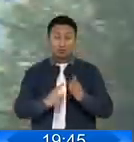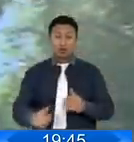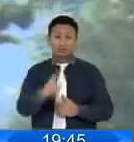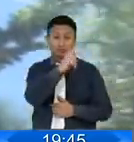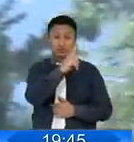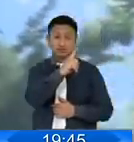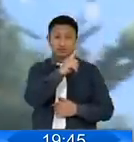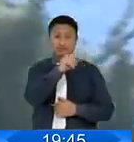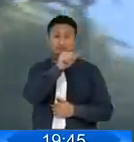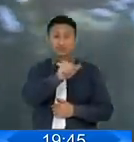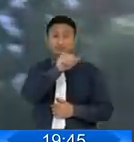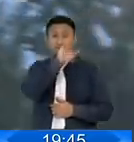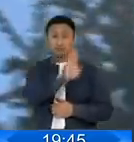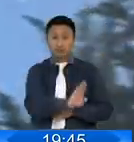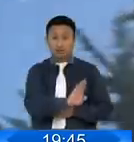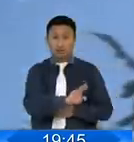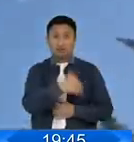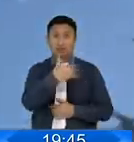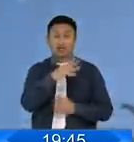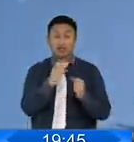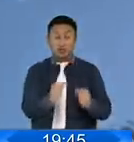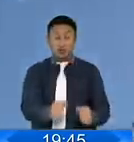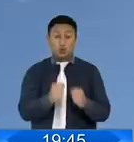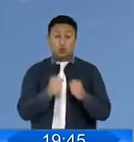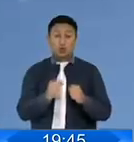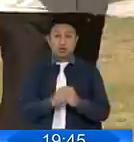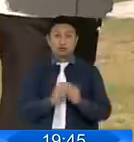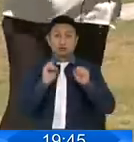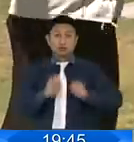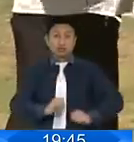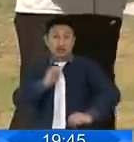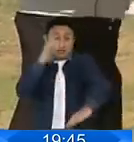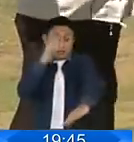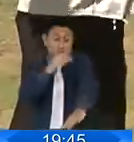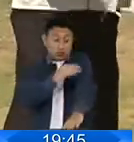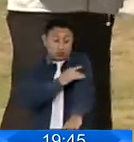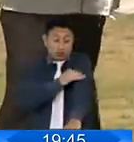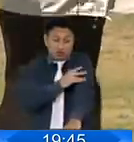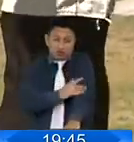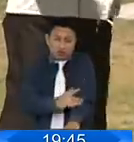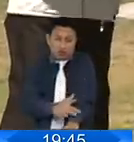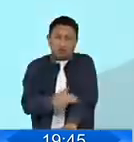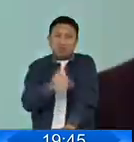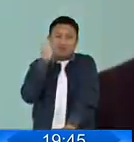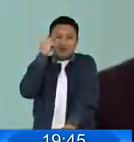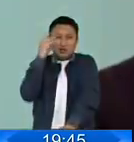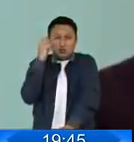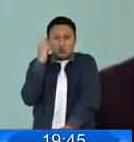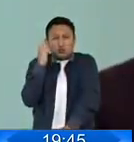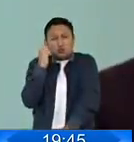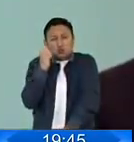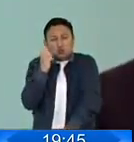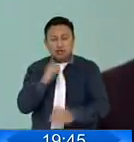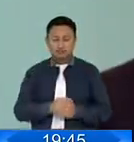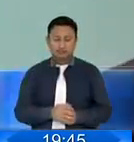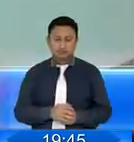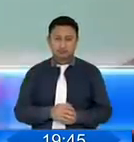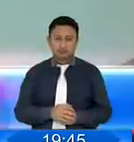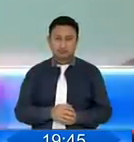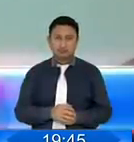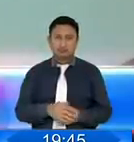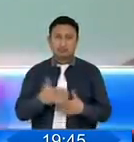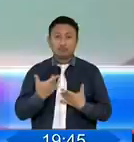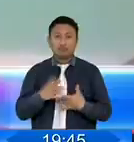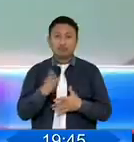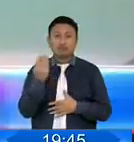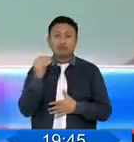que tienen más energía y son la causa de varios tipos de cáncer y del fotoenvejecimiento. Es decir, un envejecimiento prematuro de